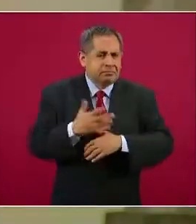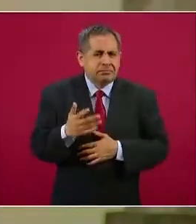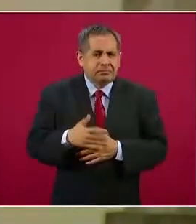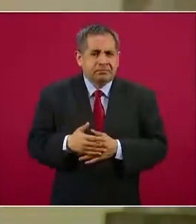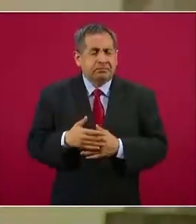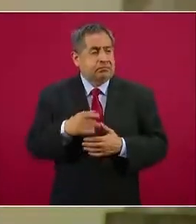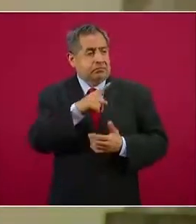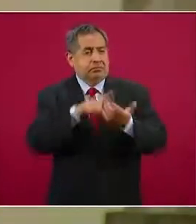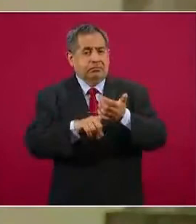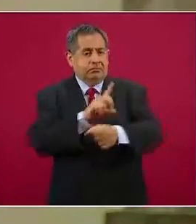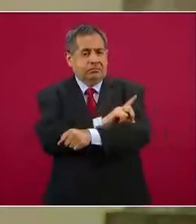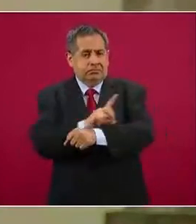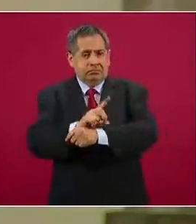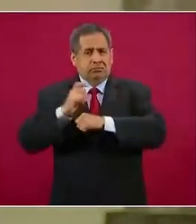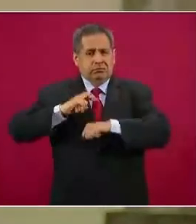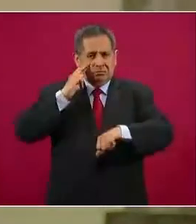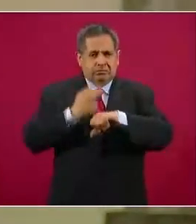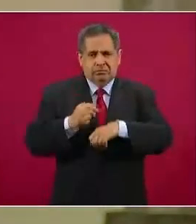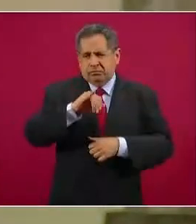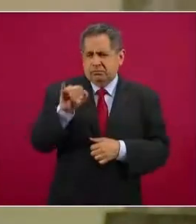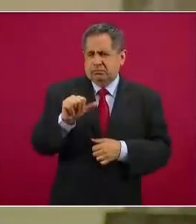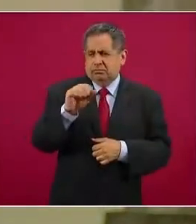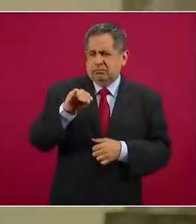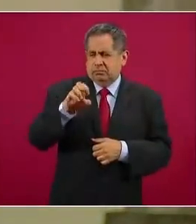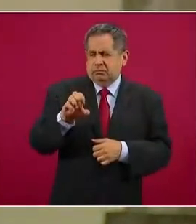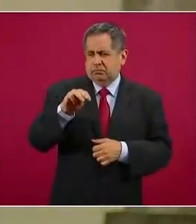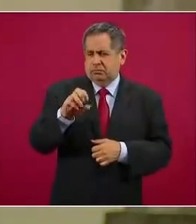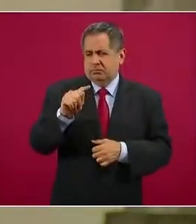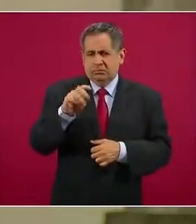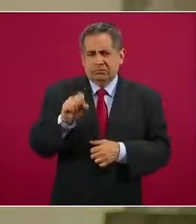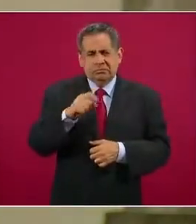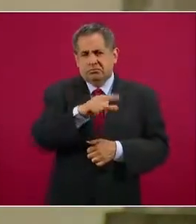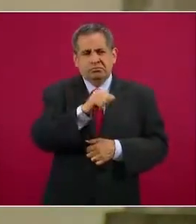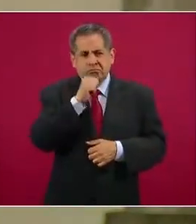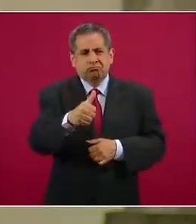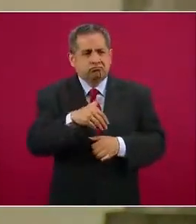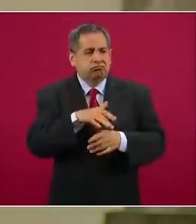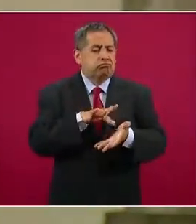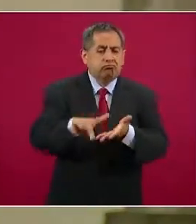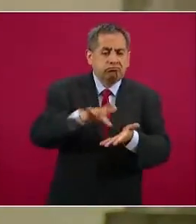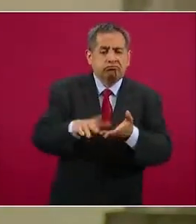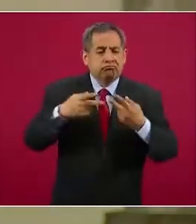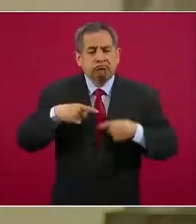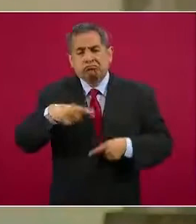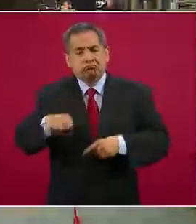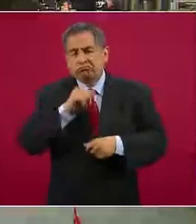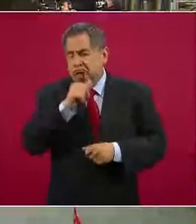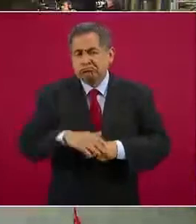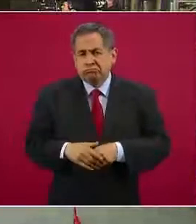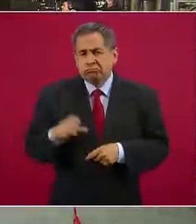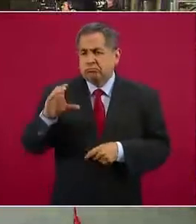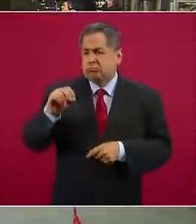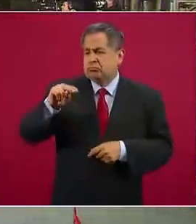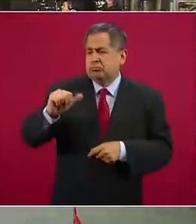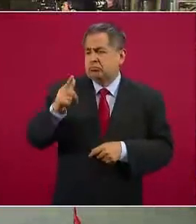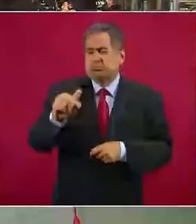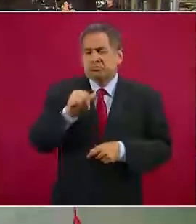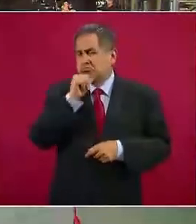es el delegado Jaime Montes? No se le dio el apoyo. La Conagua, ¿qué está pasando con ella? ¿Por